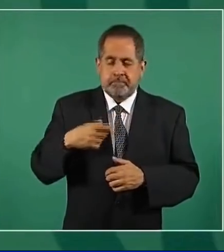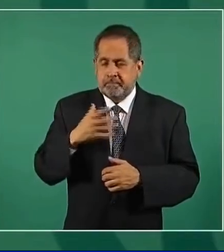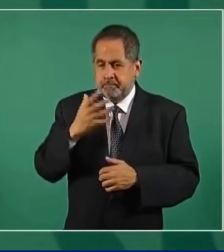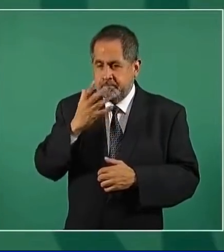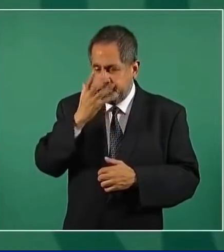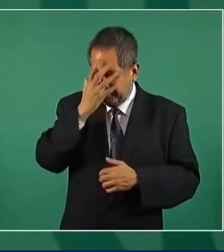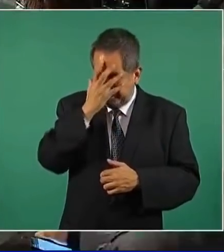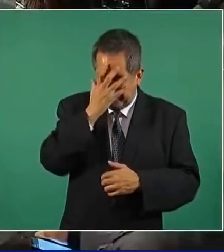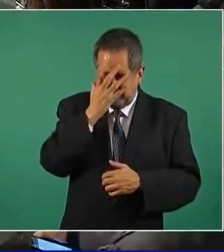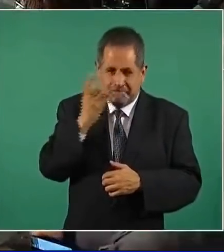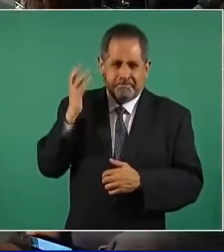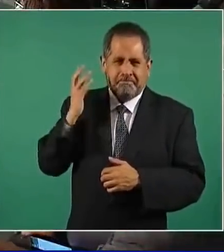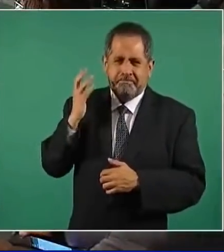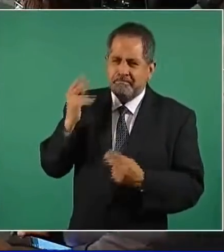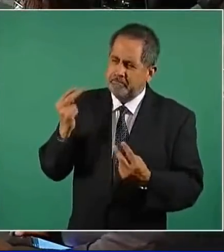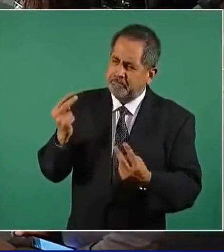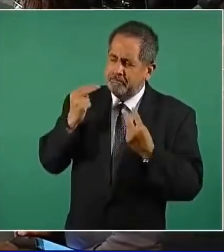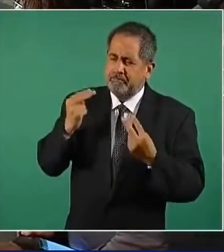es